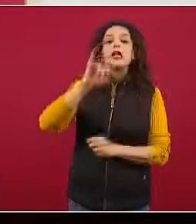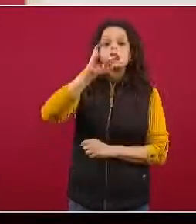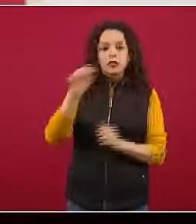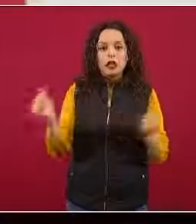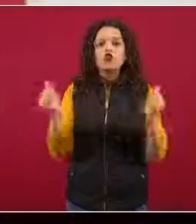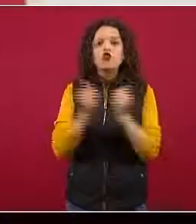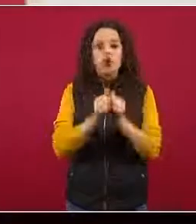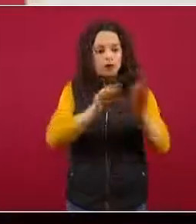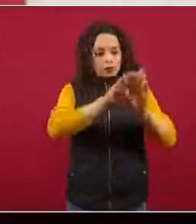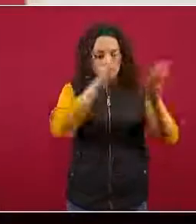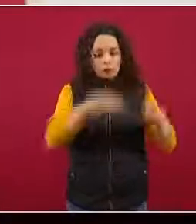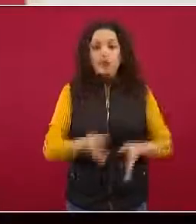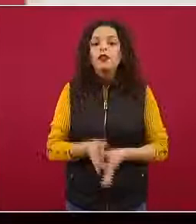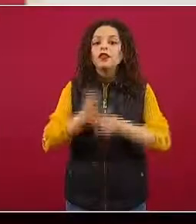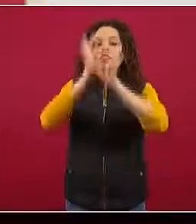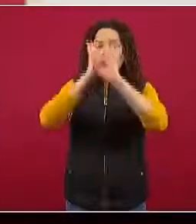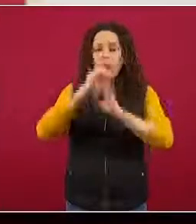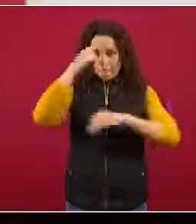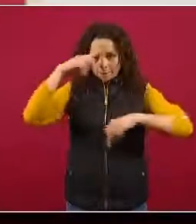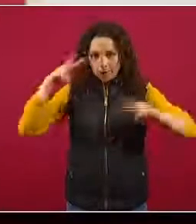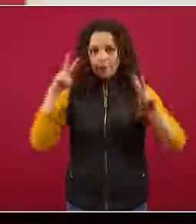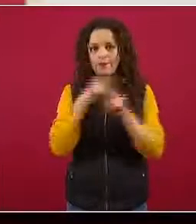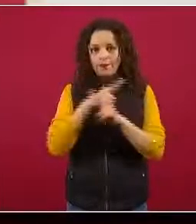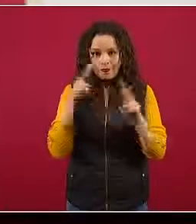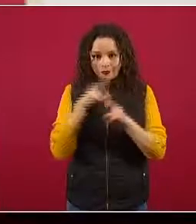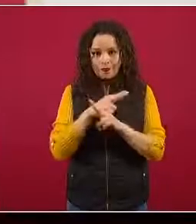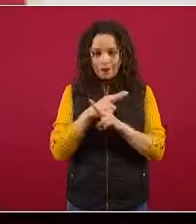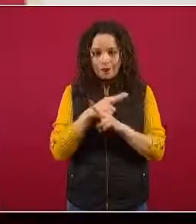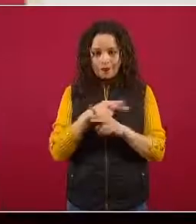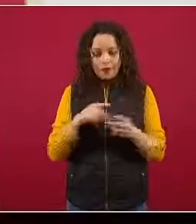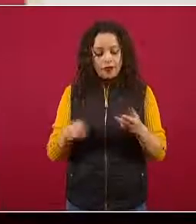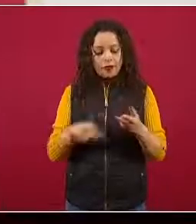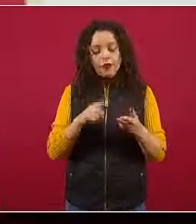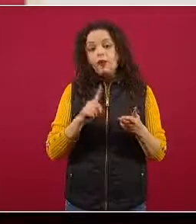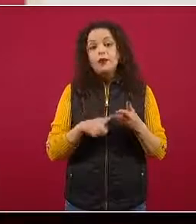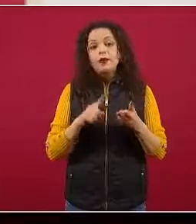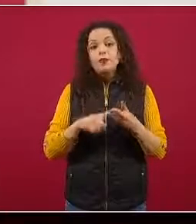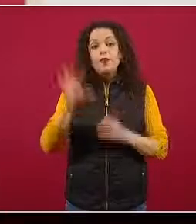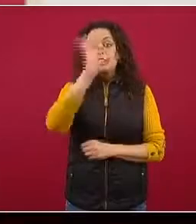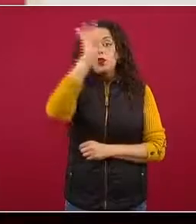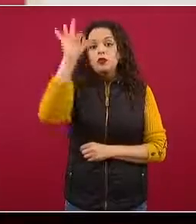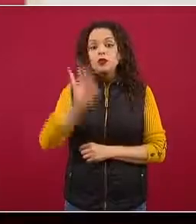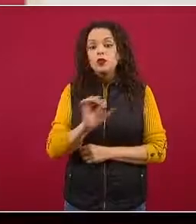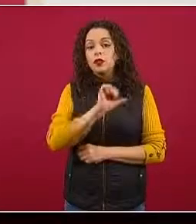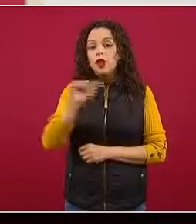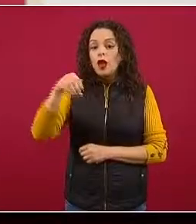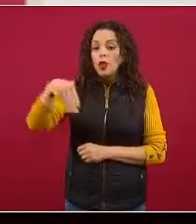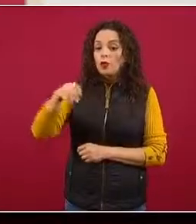mecánico, la tasa de mortalidad, la tasa de